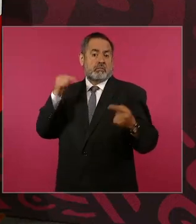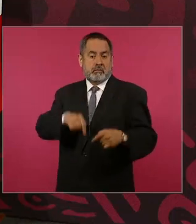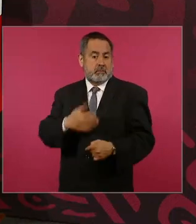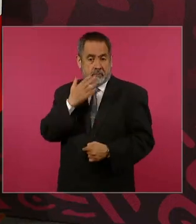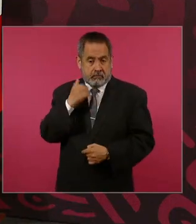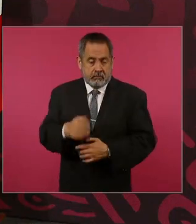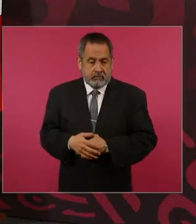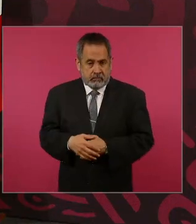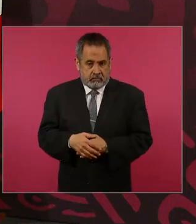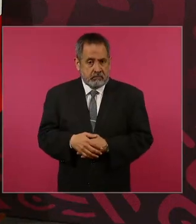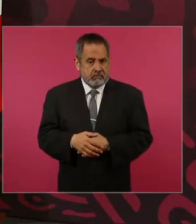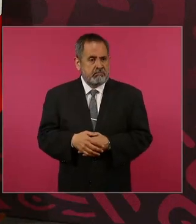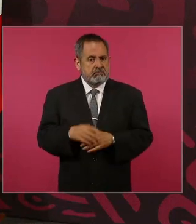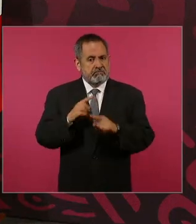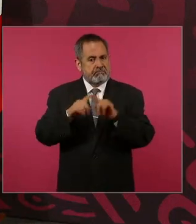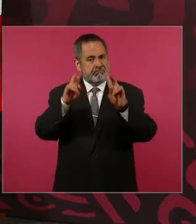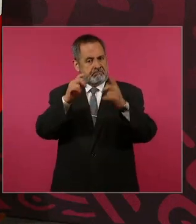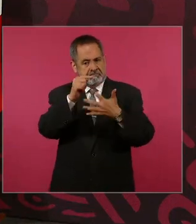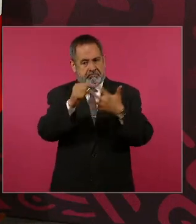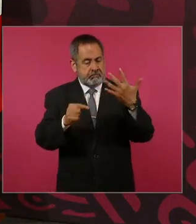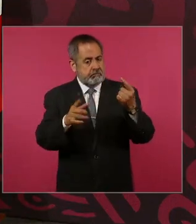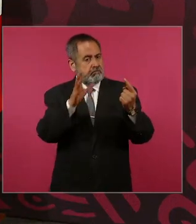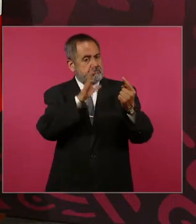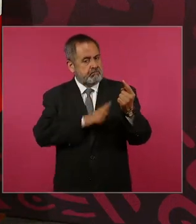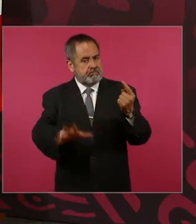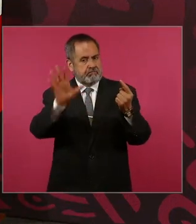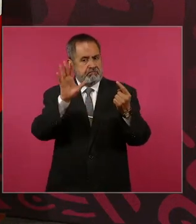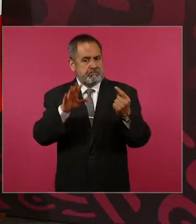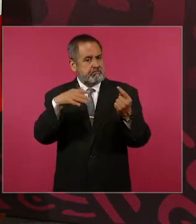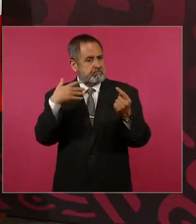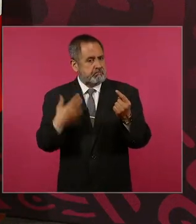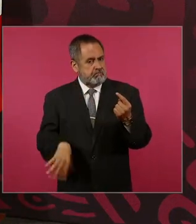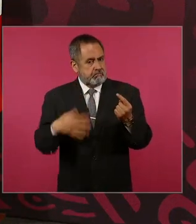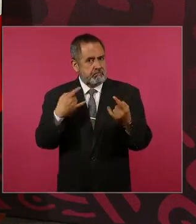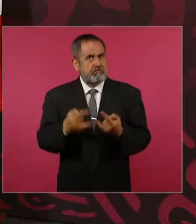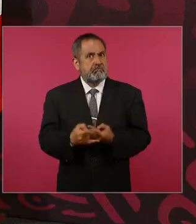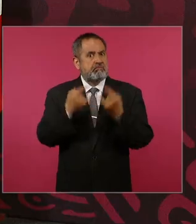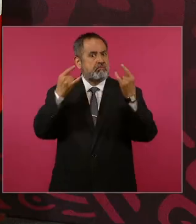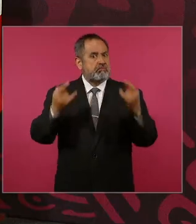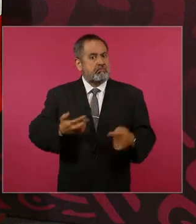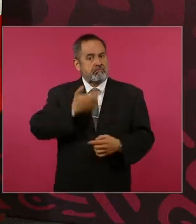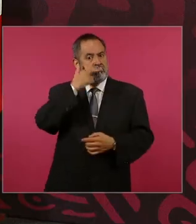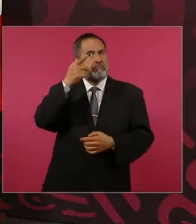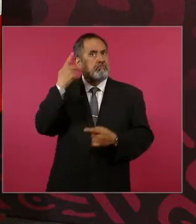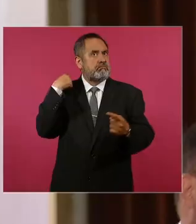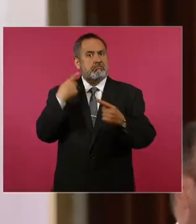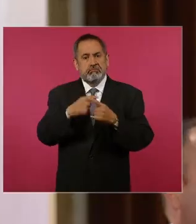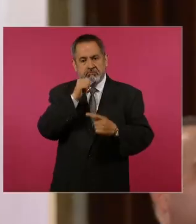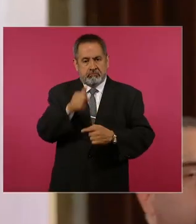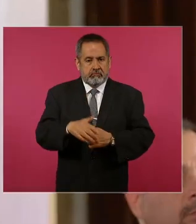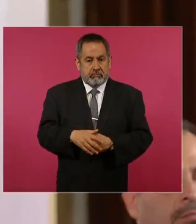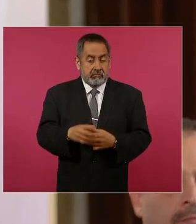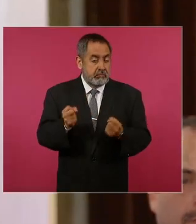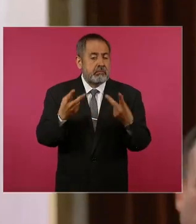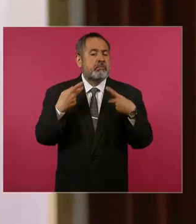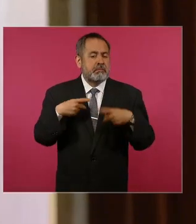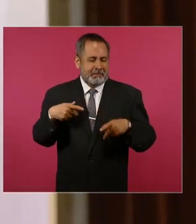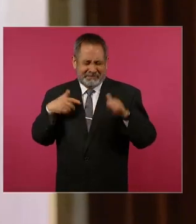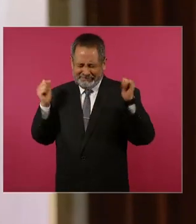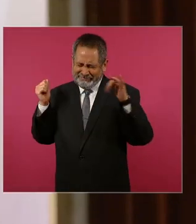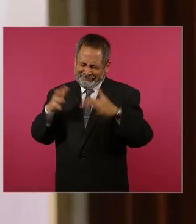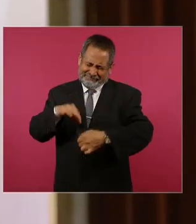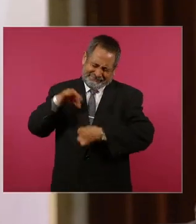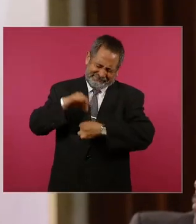en varios sentidos, por el número de votos emitidos en